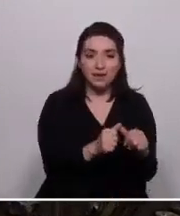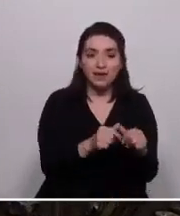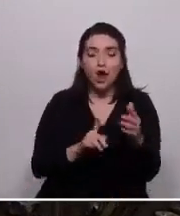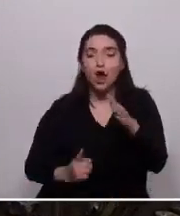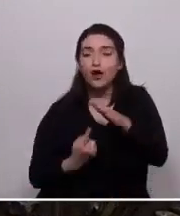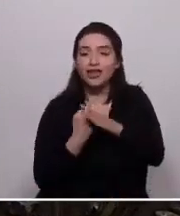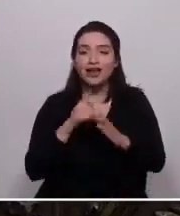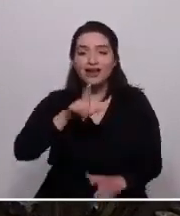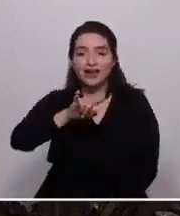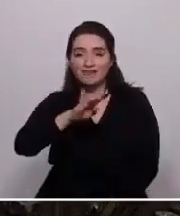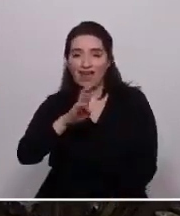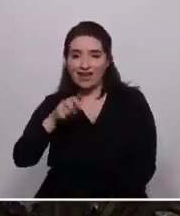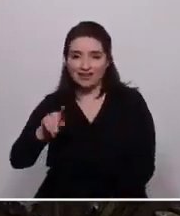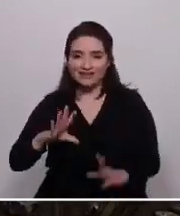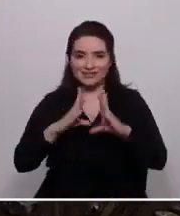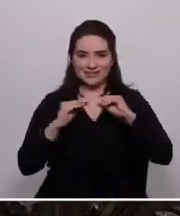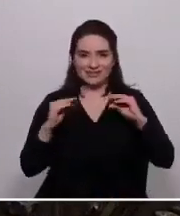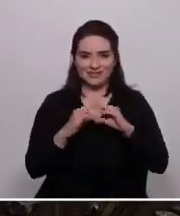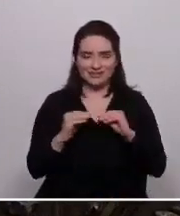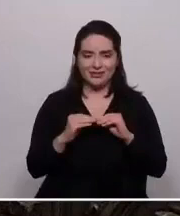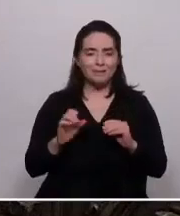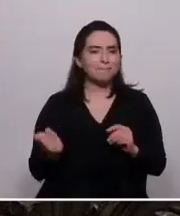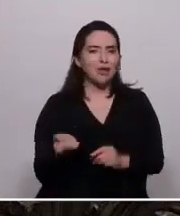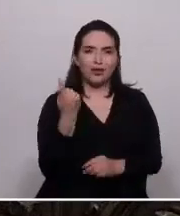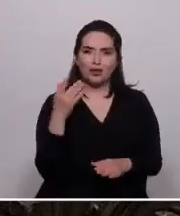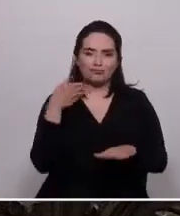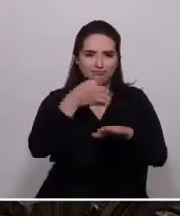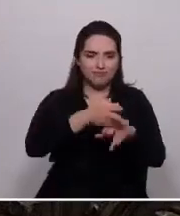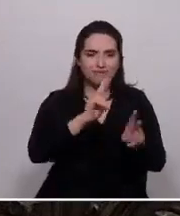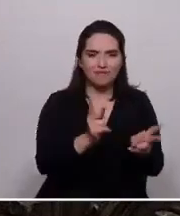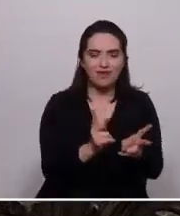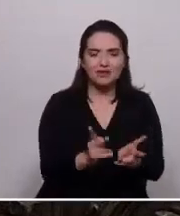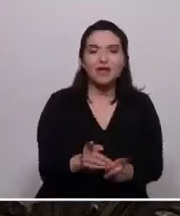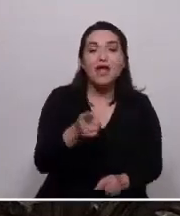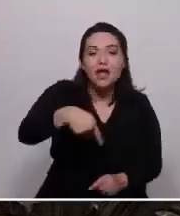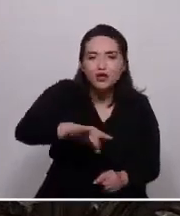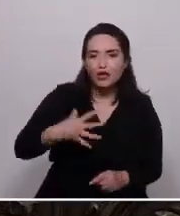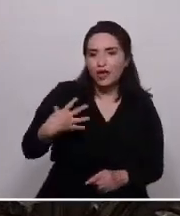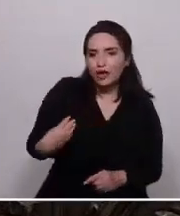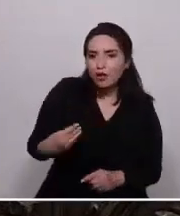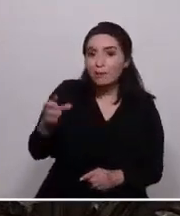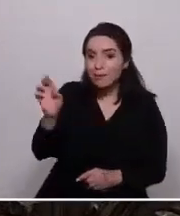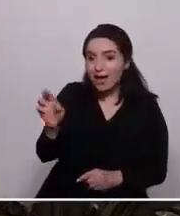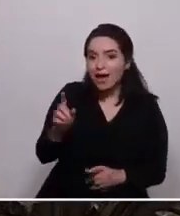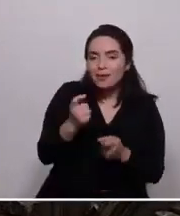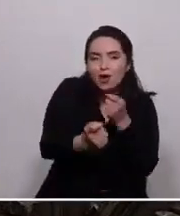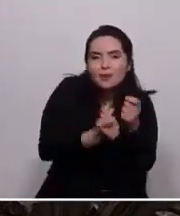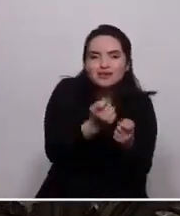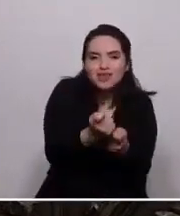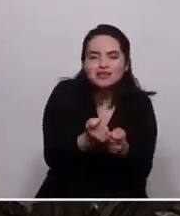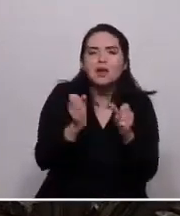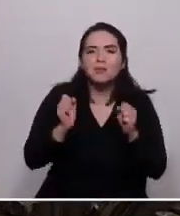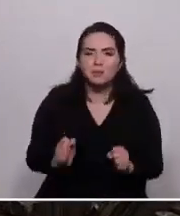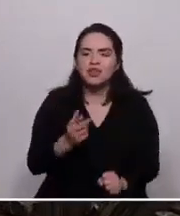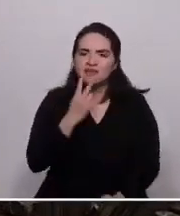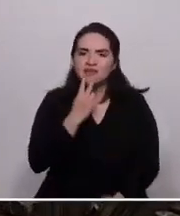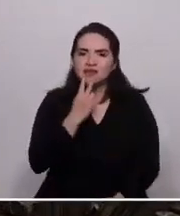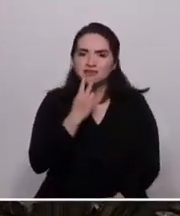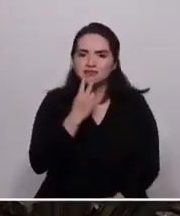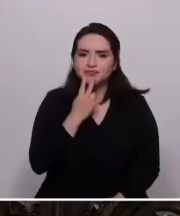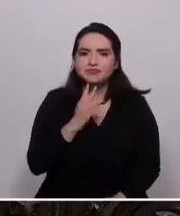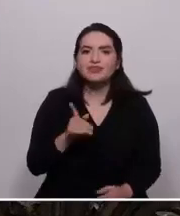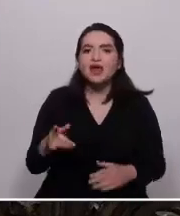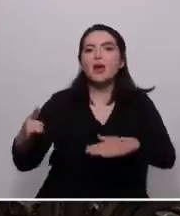pioneros en la Patagonia. Soy hijo de Rebeca y Eduardo, pequeños comerciantes que han podido vivir y ser prósperos en Puerto